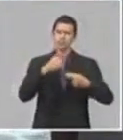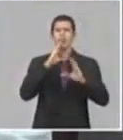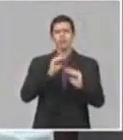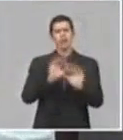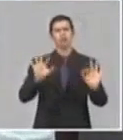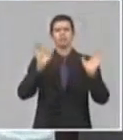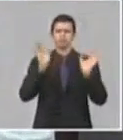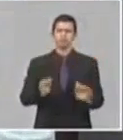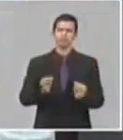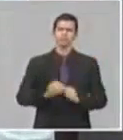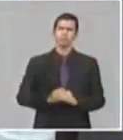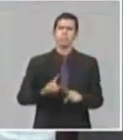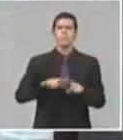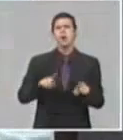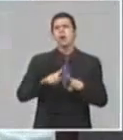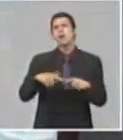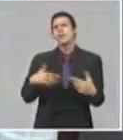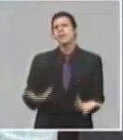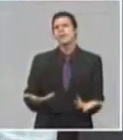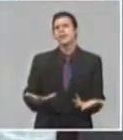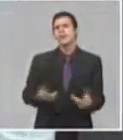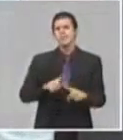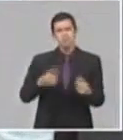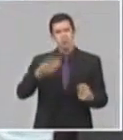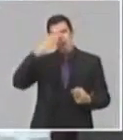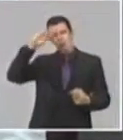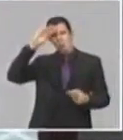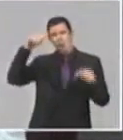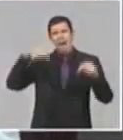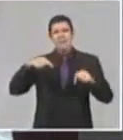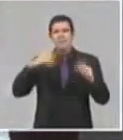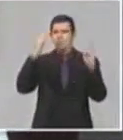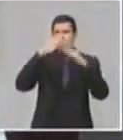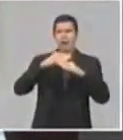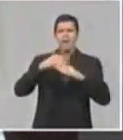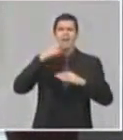entre otras cosas por el bloqueo por la persecución financiera